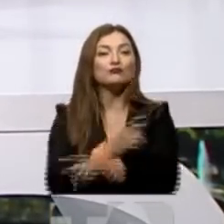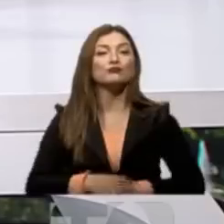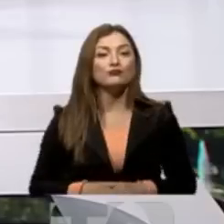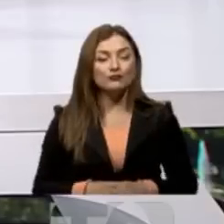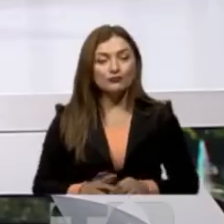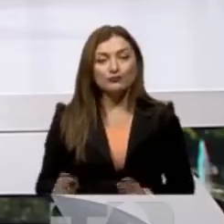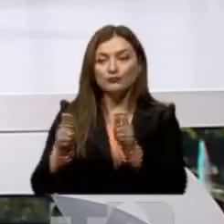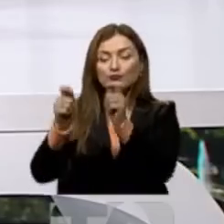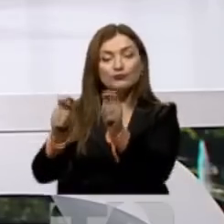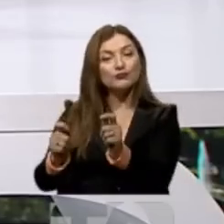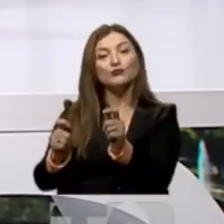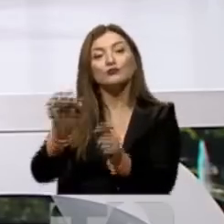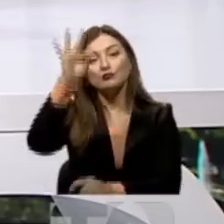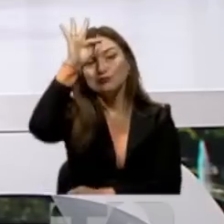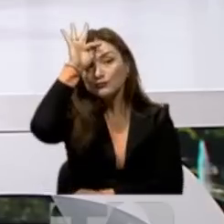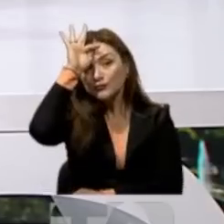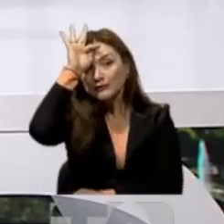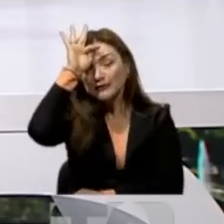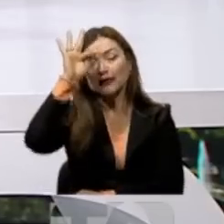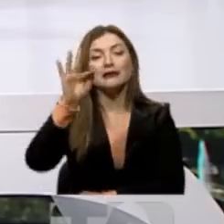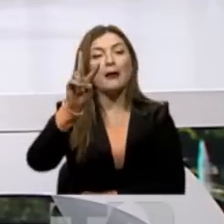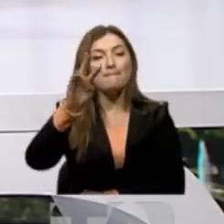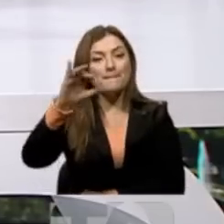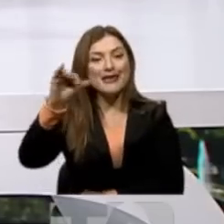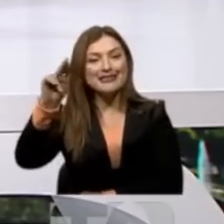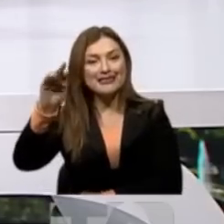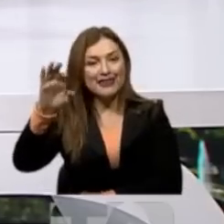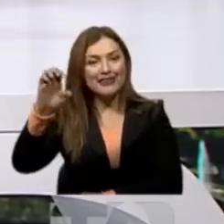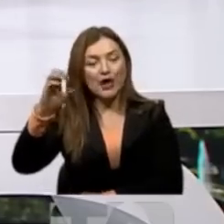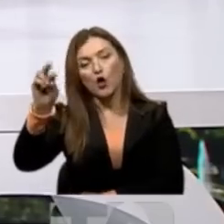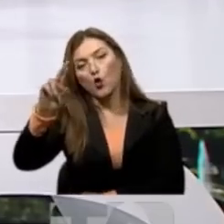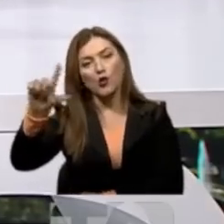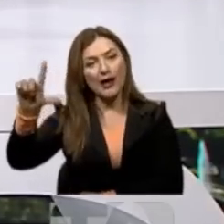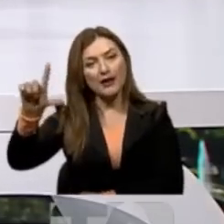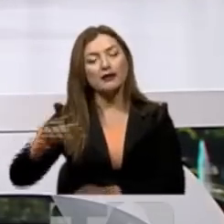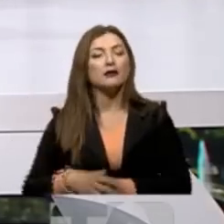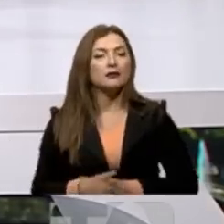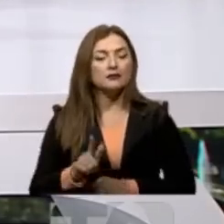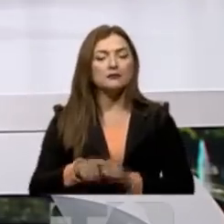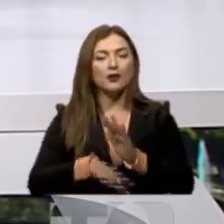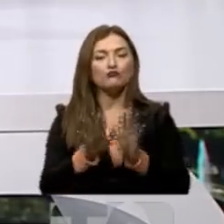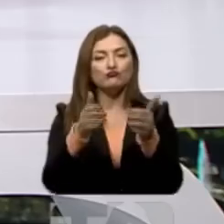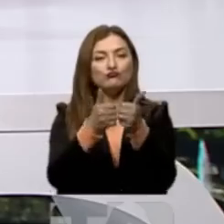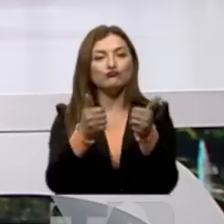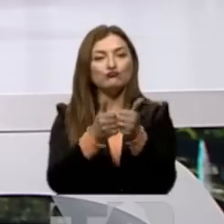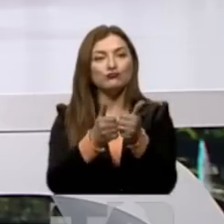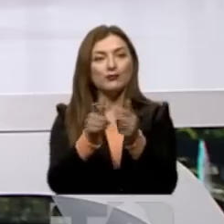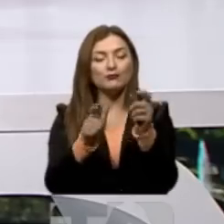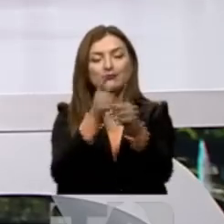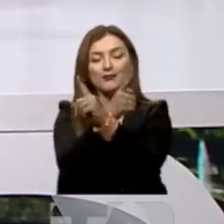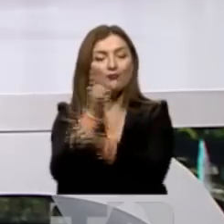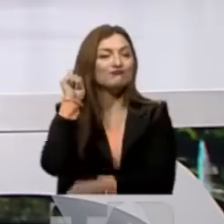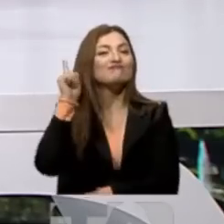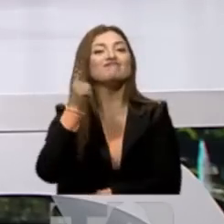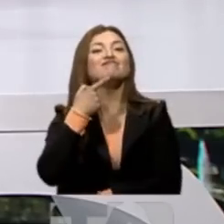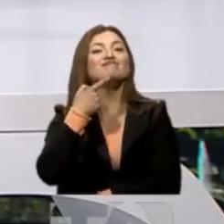La entrega se realizó en el Hospital Vicente Corral Moscoso. La mayoría de los implementos entregados es para discapacidad